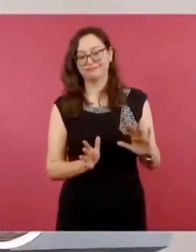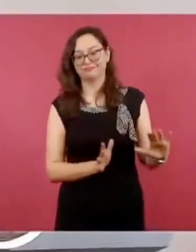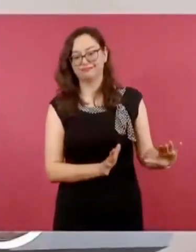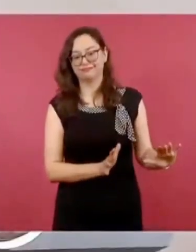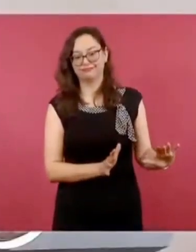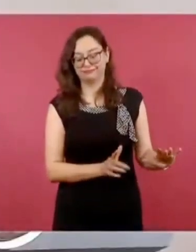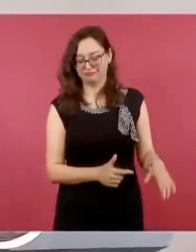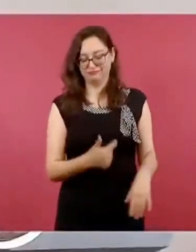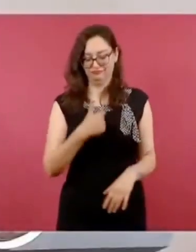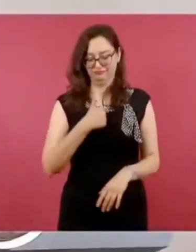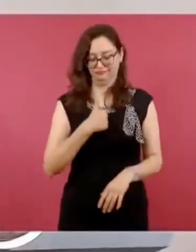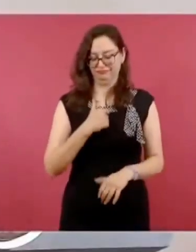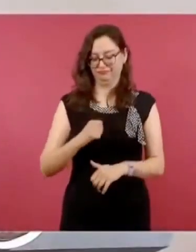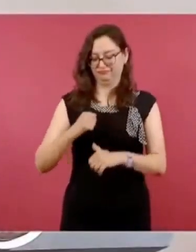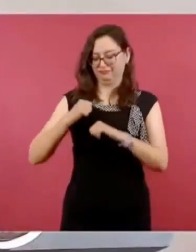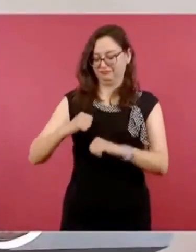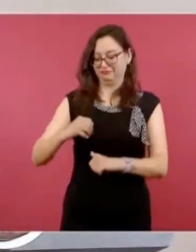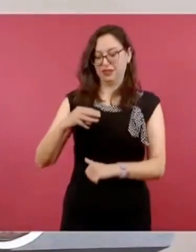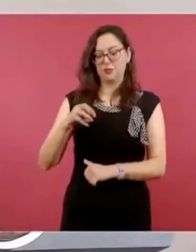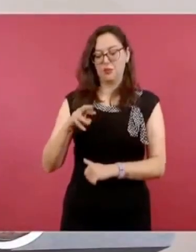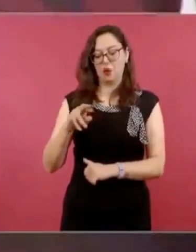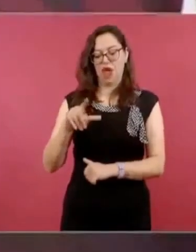la autoridad moral,